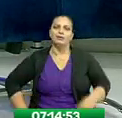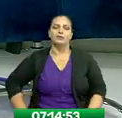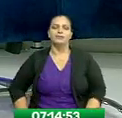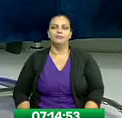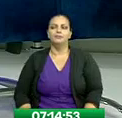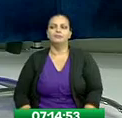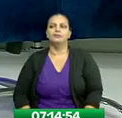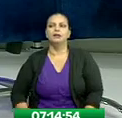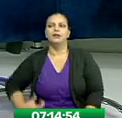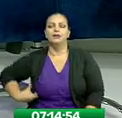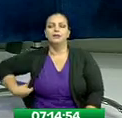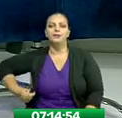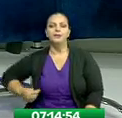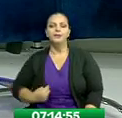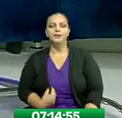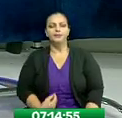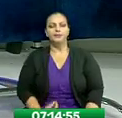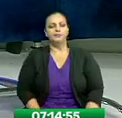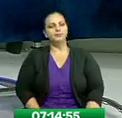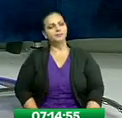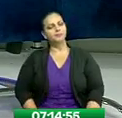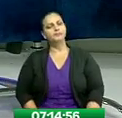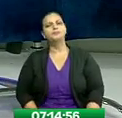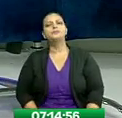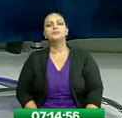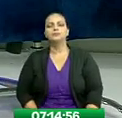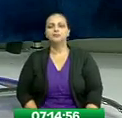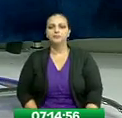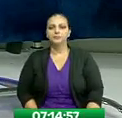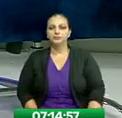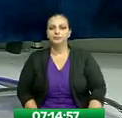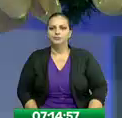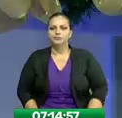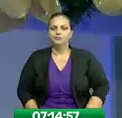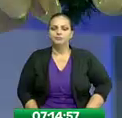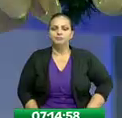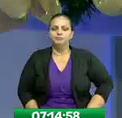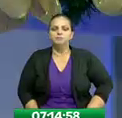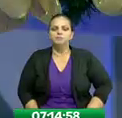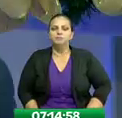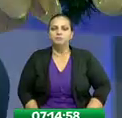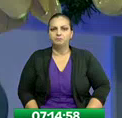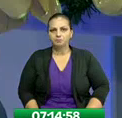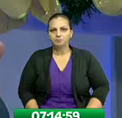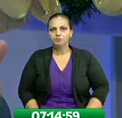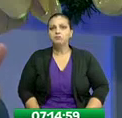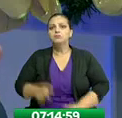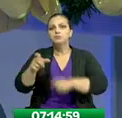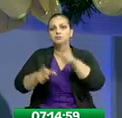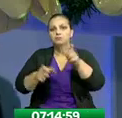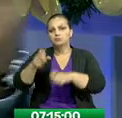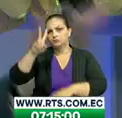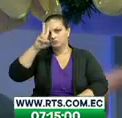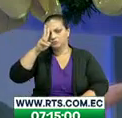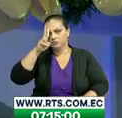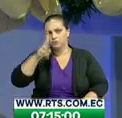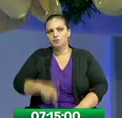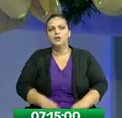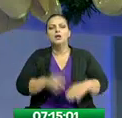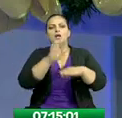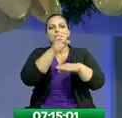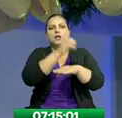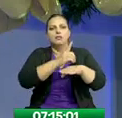Que seguramente está siguiéndolo muy de cerca. Bueno, tengo entendido que se encontró información que las personas que filtraron estos datos fueron sin